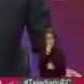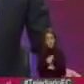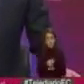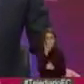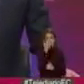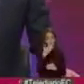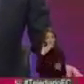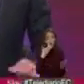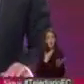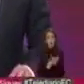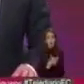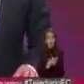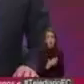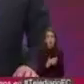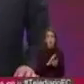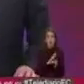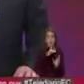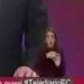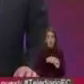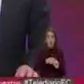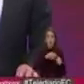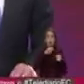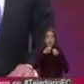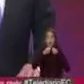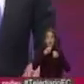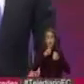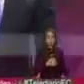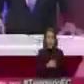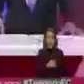economista, gracias por participar en este espacio de entrevista.